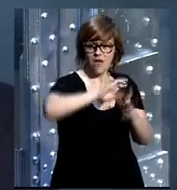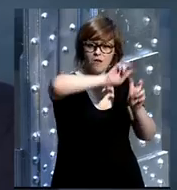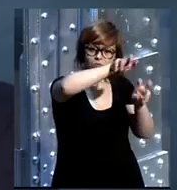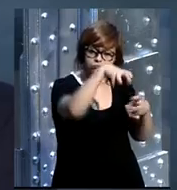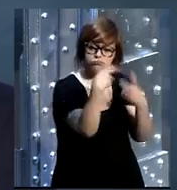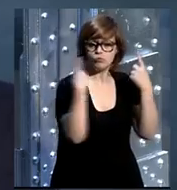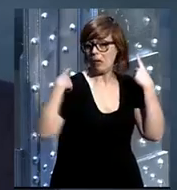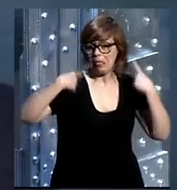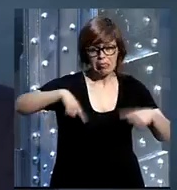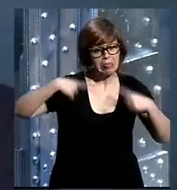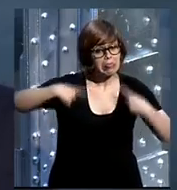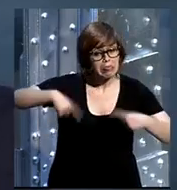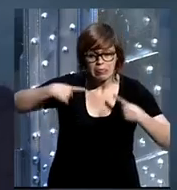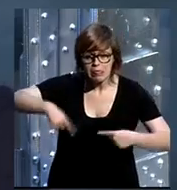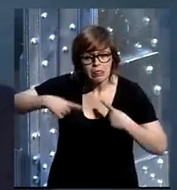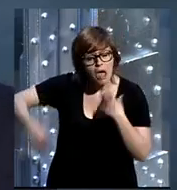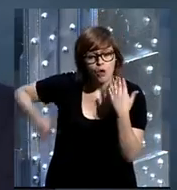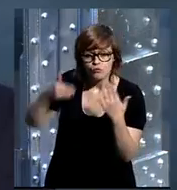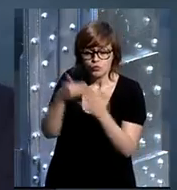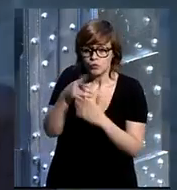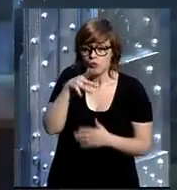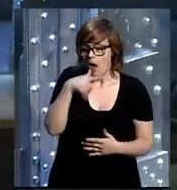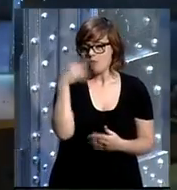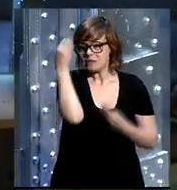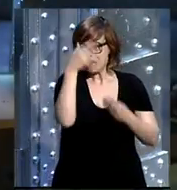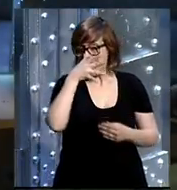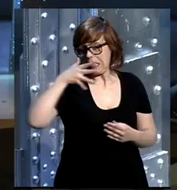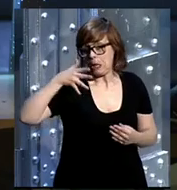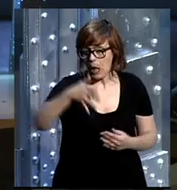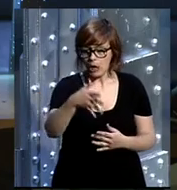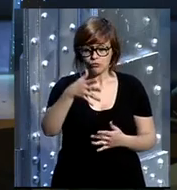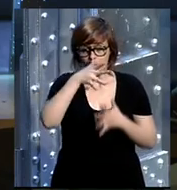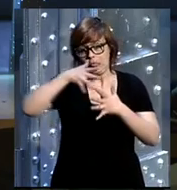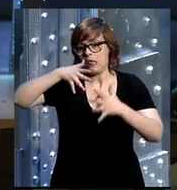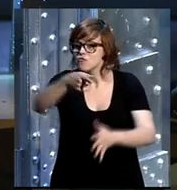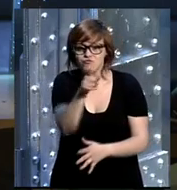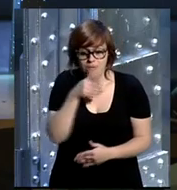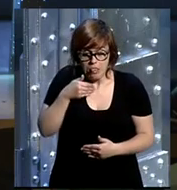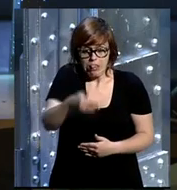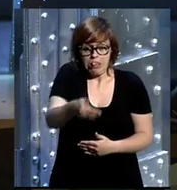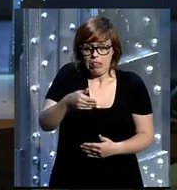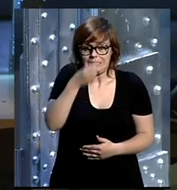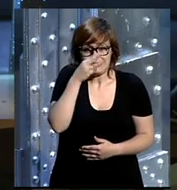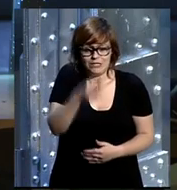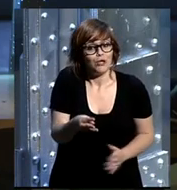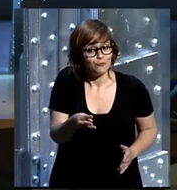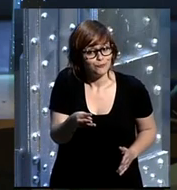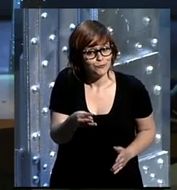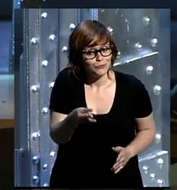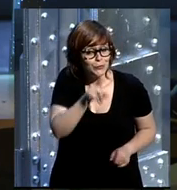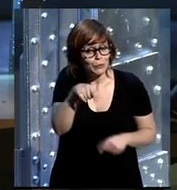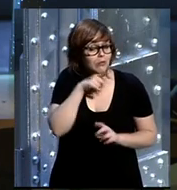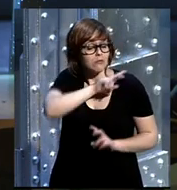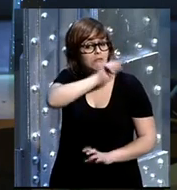dentro de 5 o 10 años a 3. Y ya se imaginan ustedes quién es el tercero. Y el